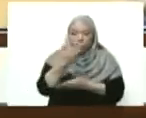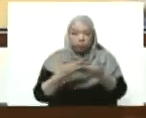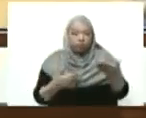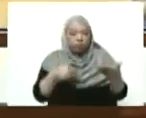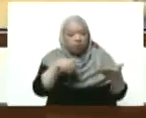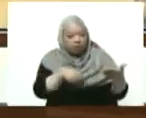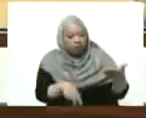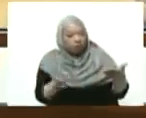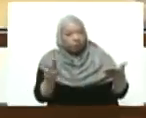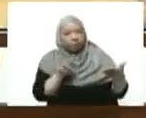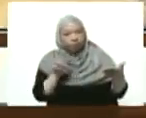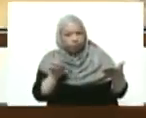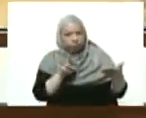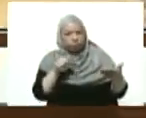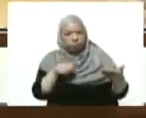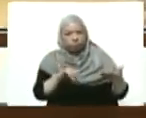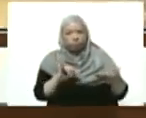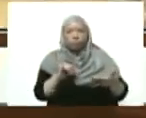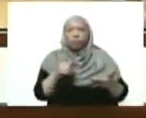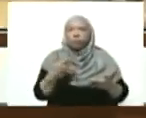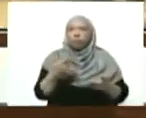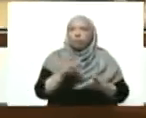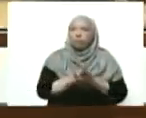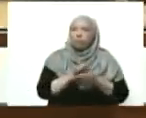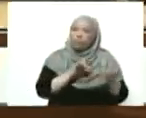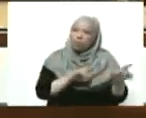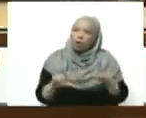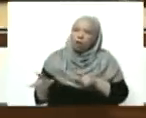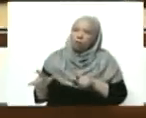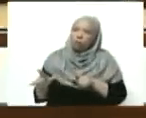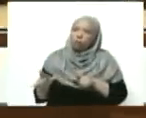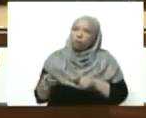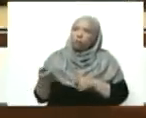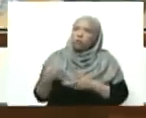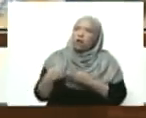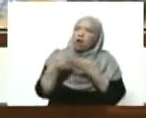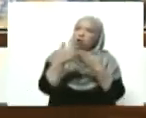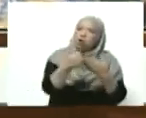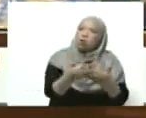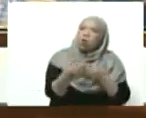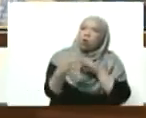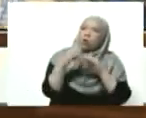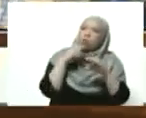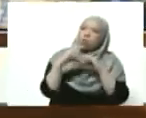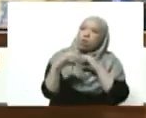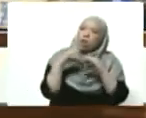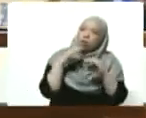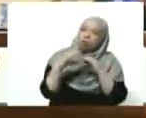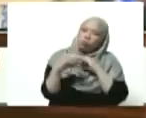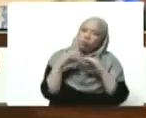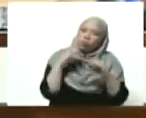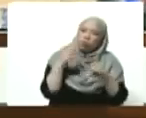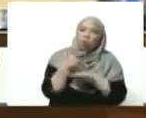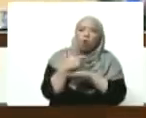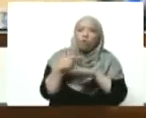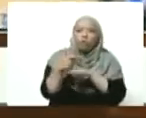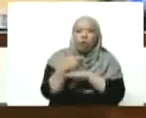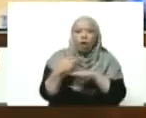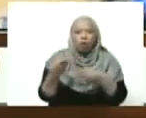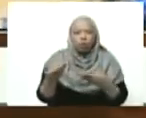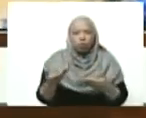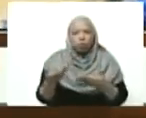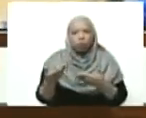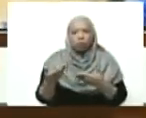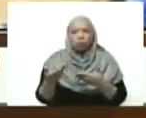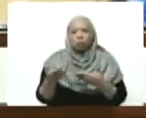República Bolivariana de Venezuela, de manera tal de que sirva de correa de comunicación con su gobierno y